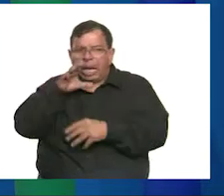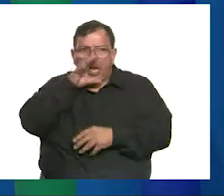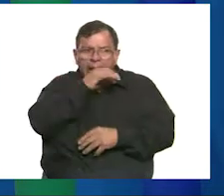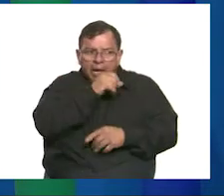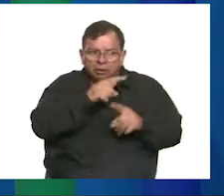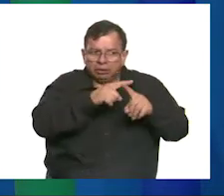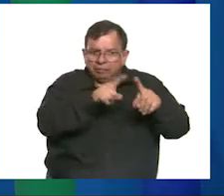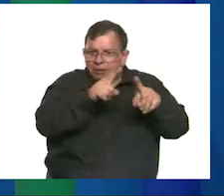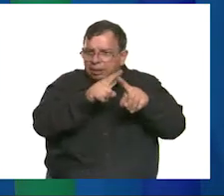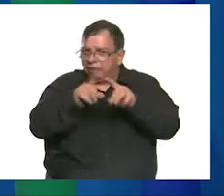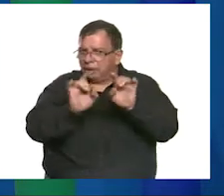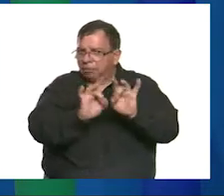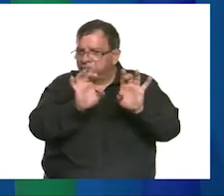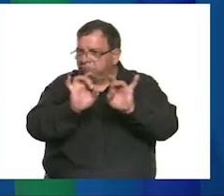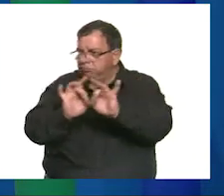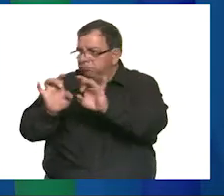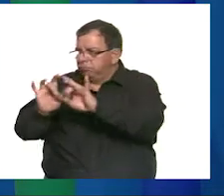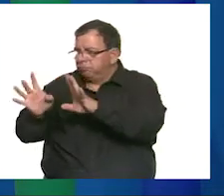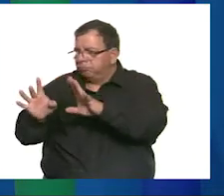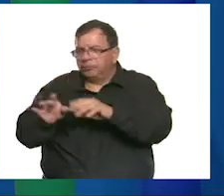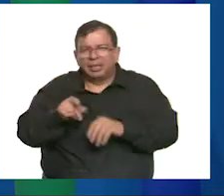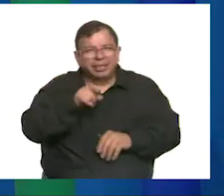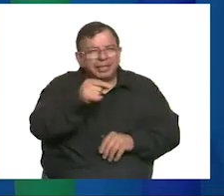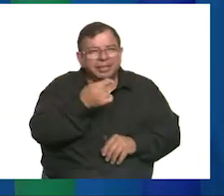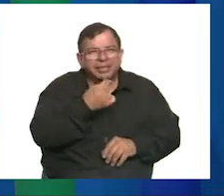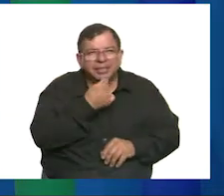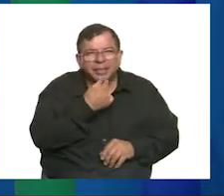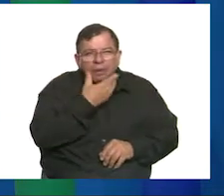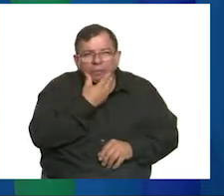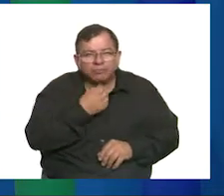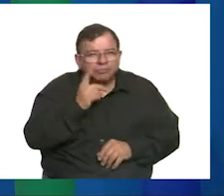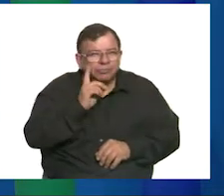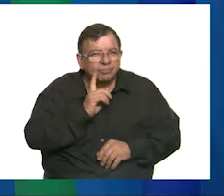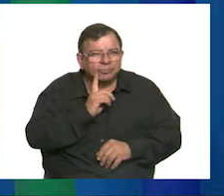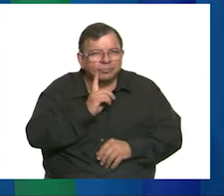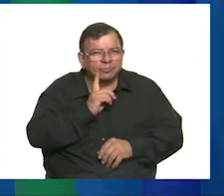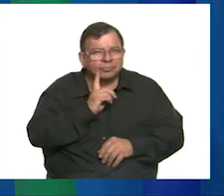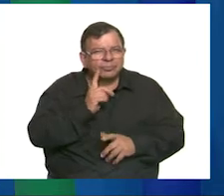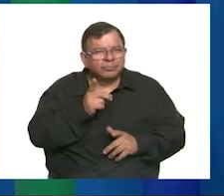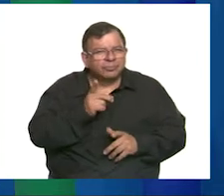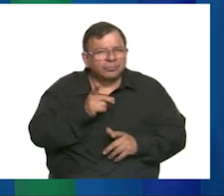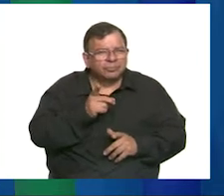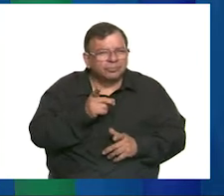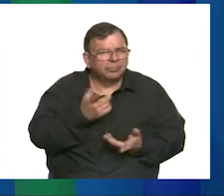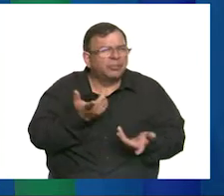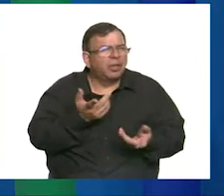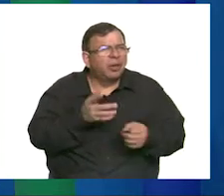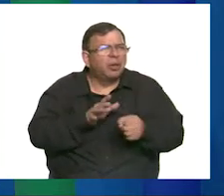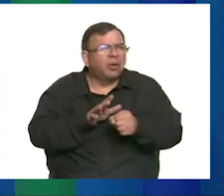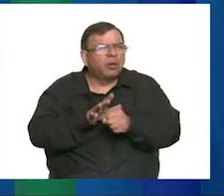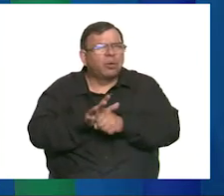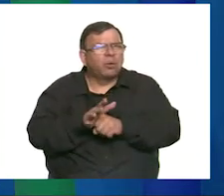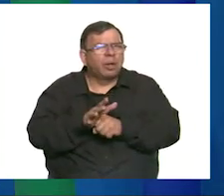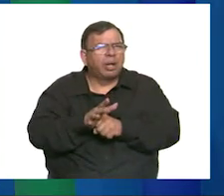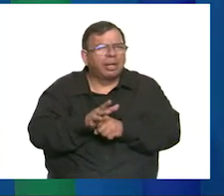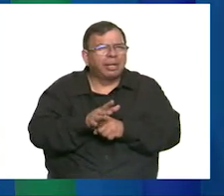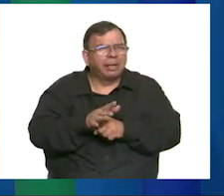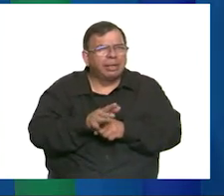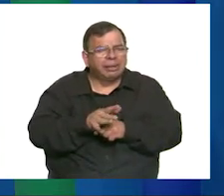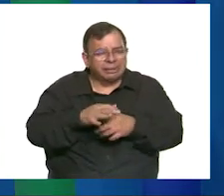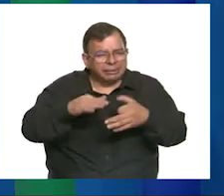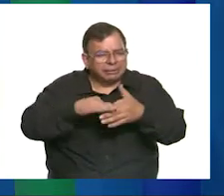Ajá. En este caso, niñas y niños que nos acompañan, ¿cuál sería la mejor taza para